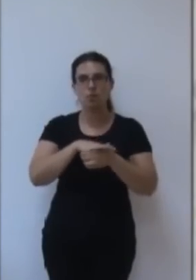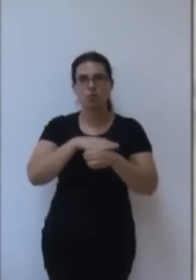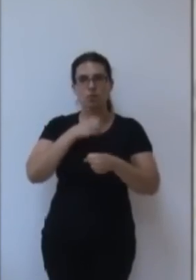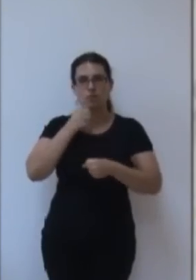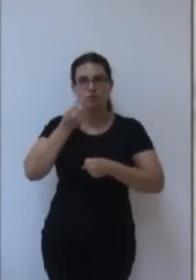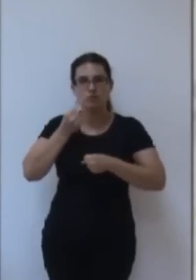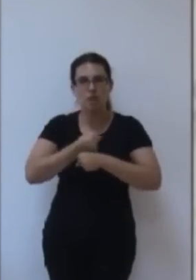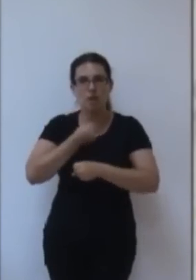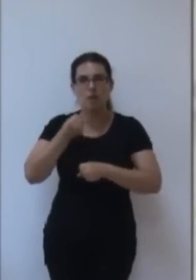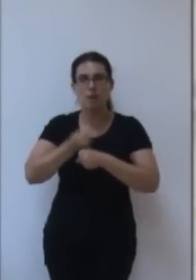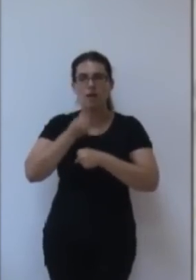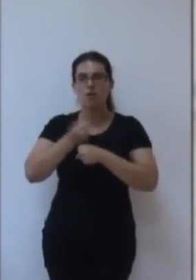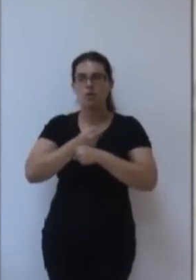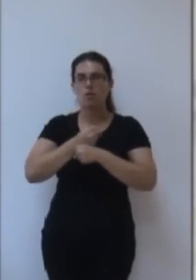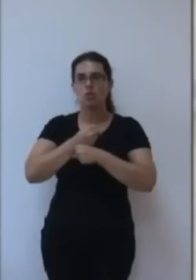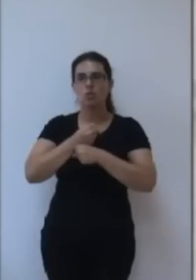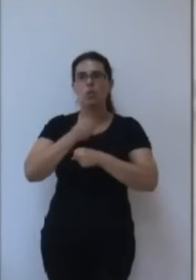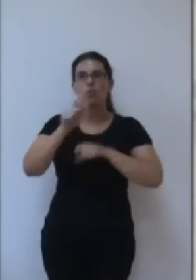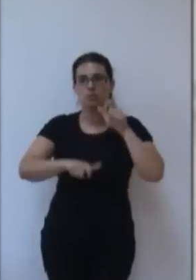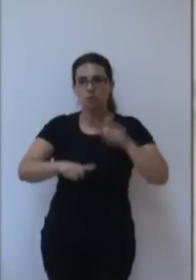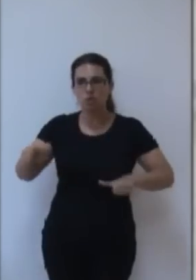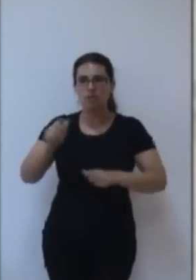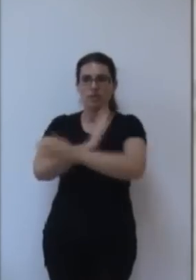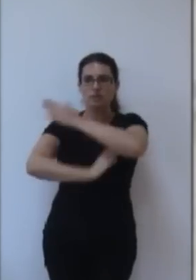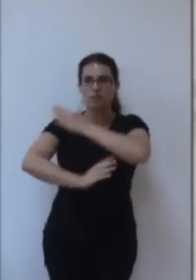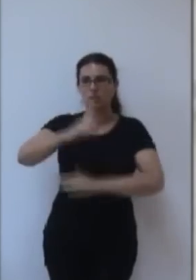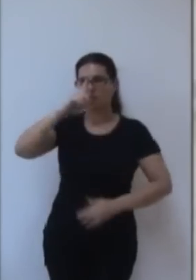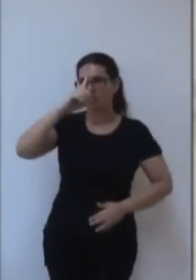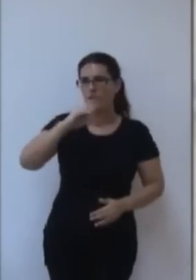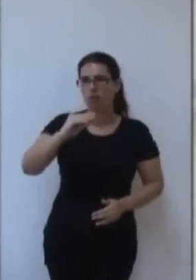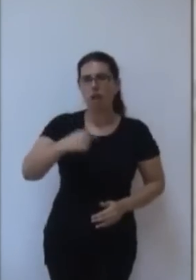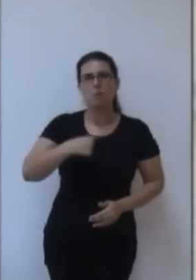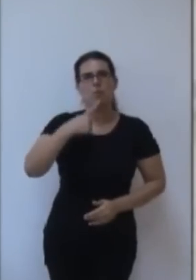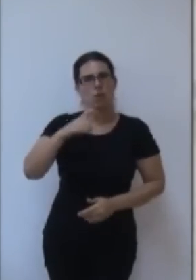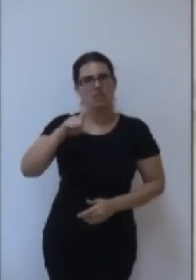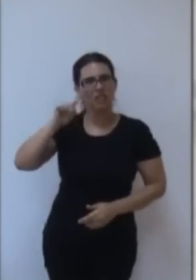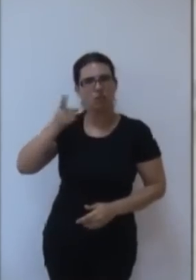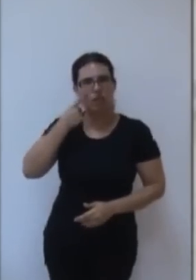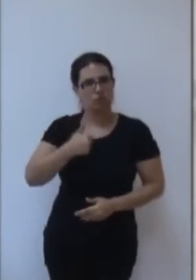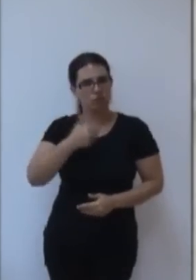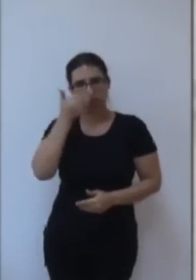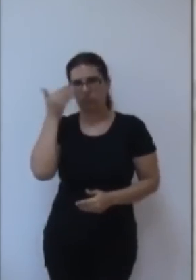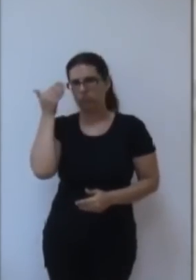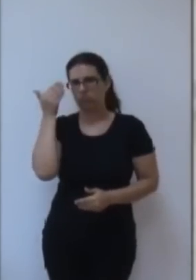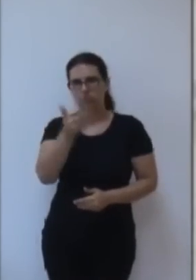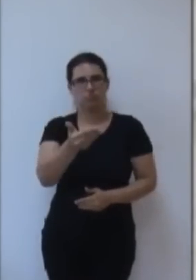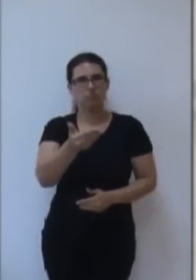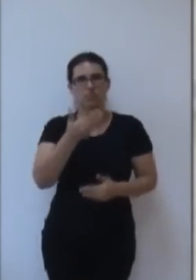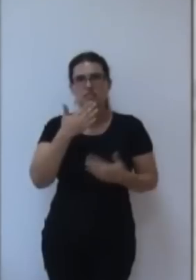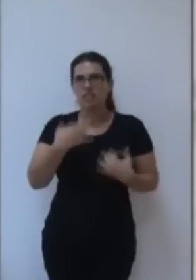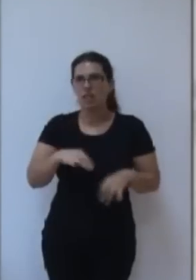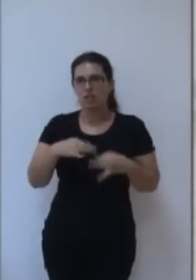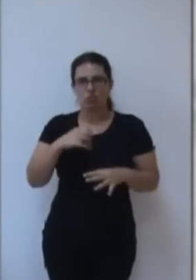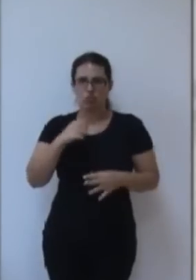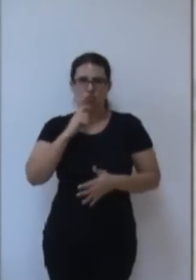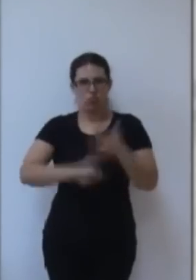trabajo con discapacidad intelectual. O sea, así lo digo, de sencillo y de duro,